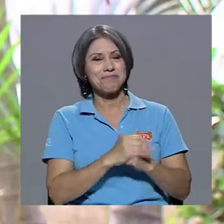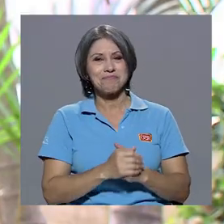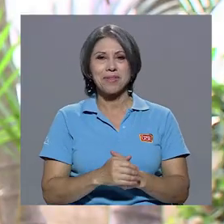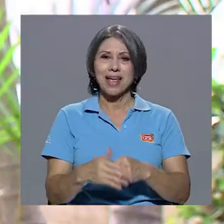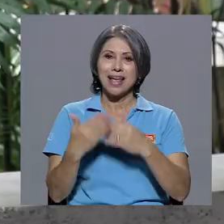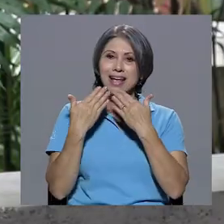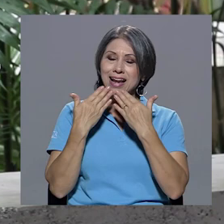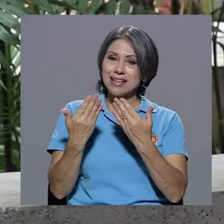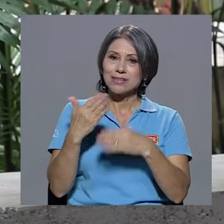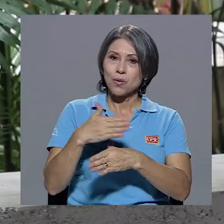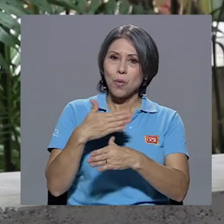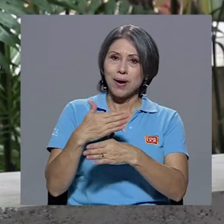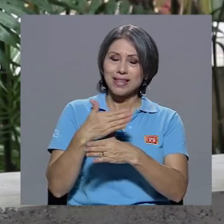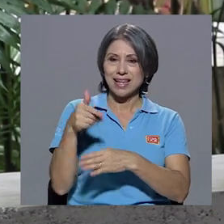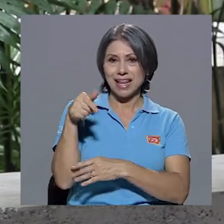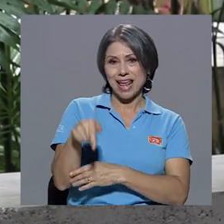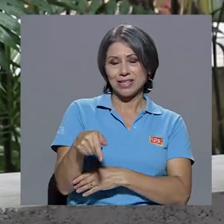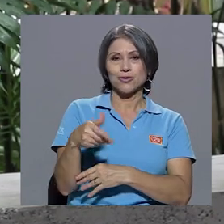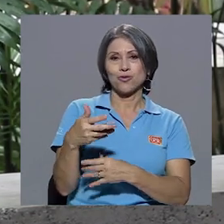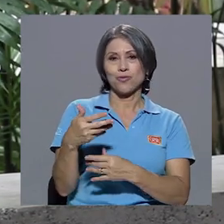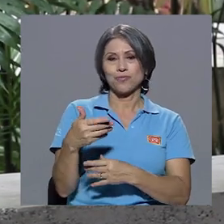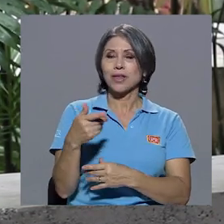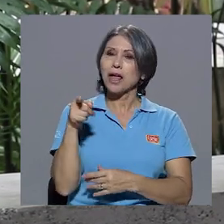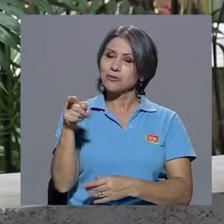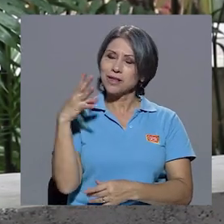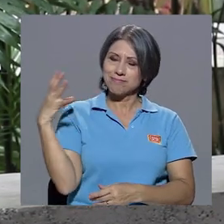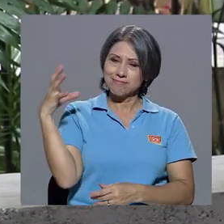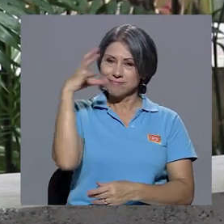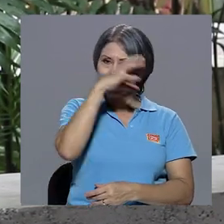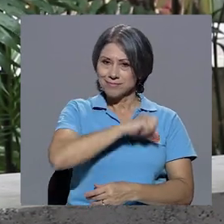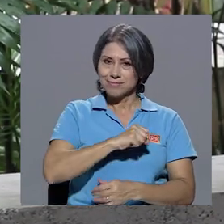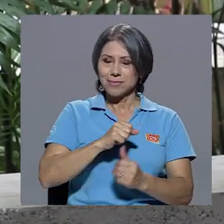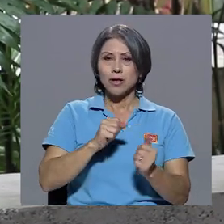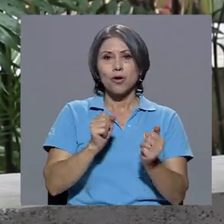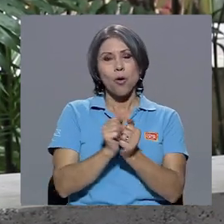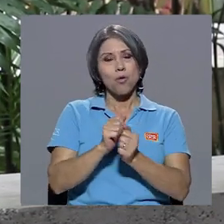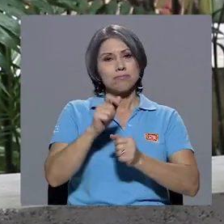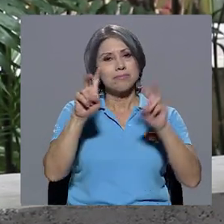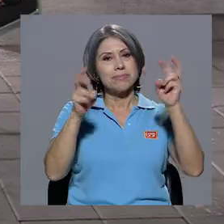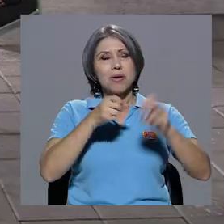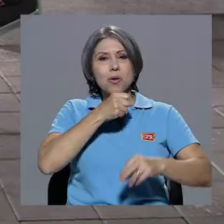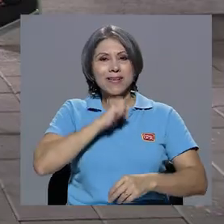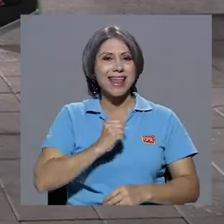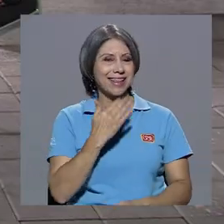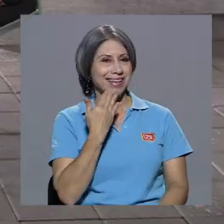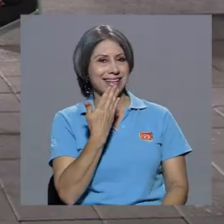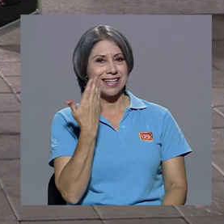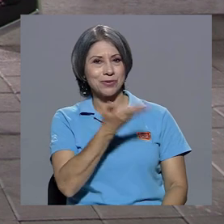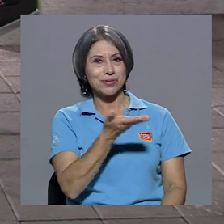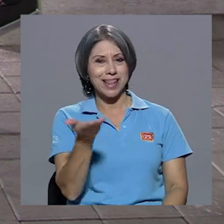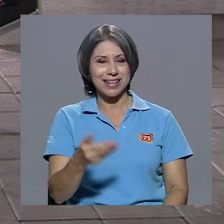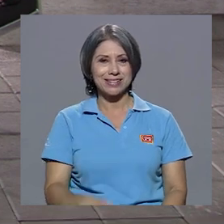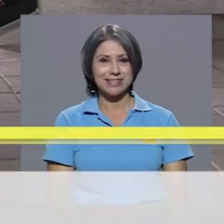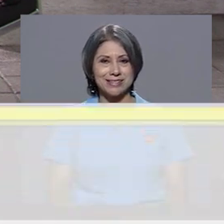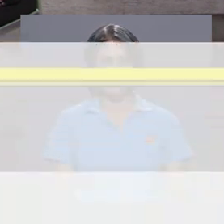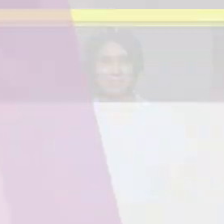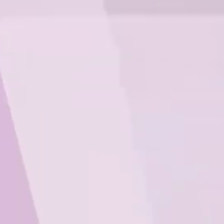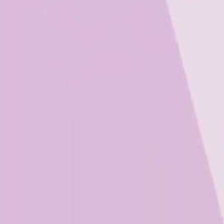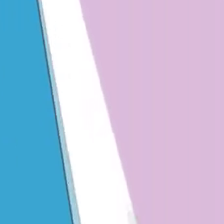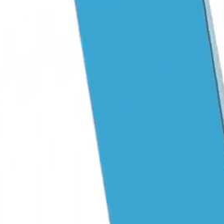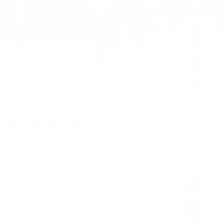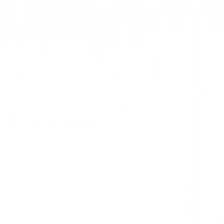en tu agenda y por compartirnos esto que has encontrado en la longevidad. Muchísimas gracias a ustedes.